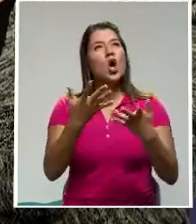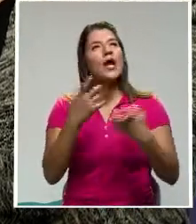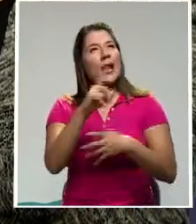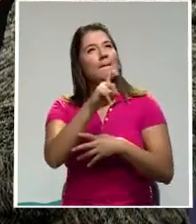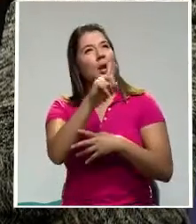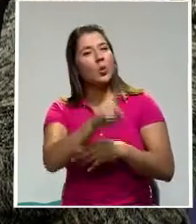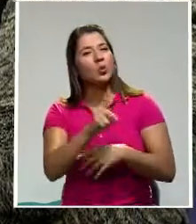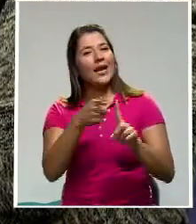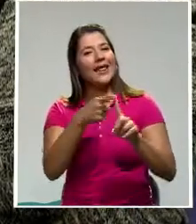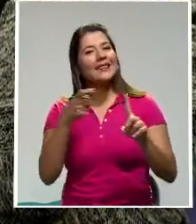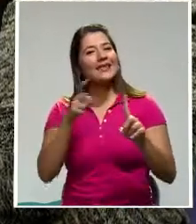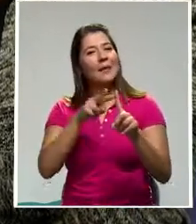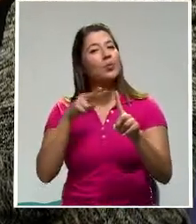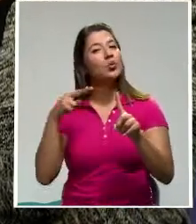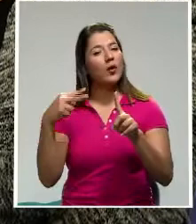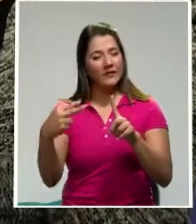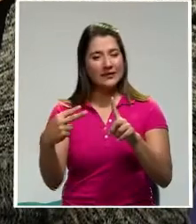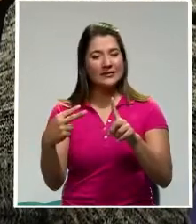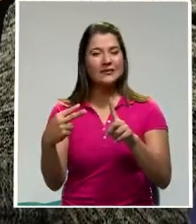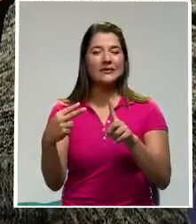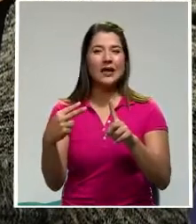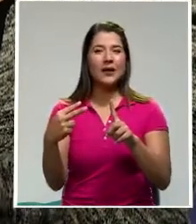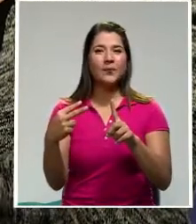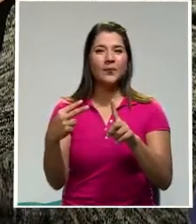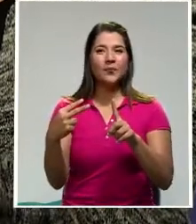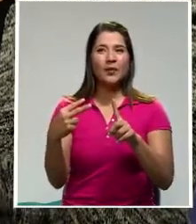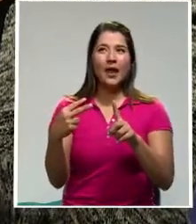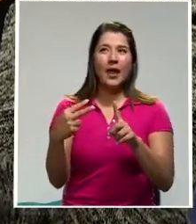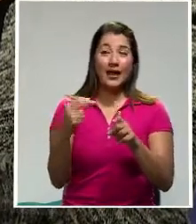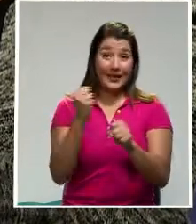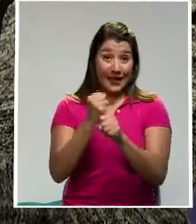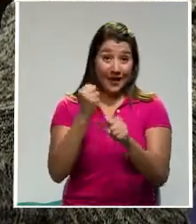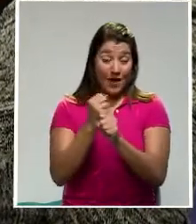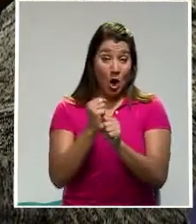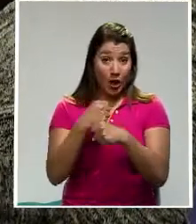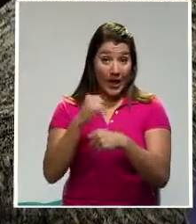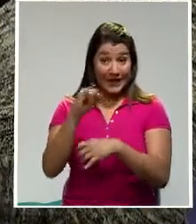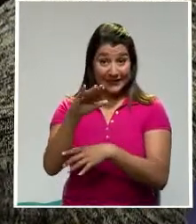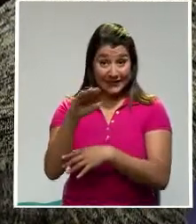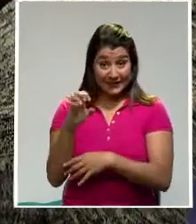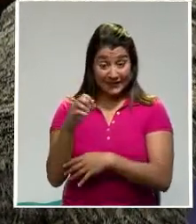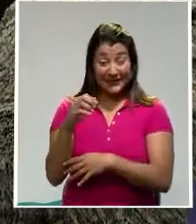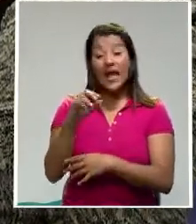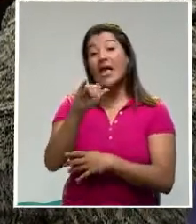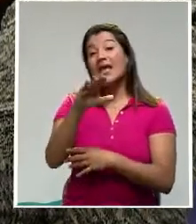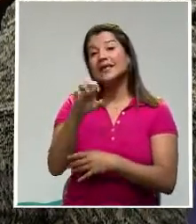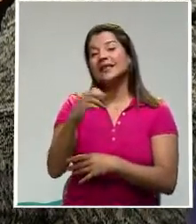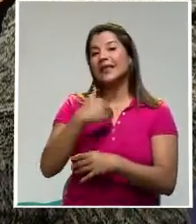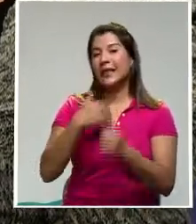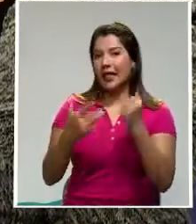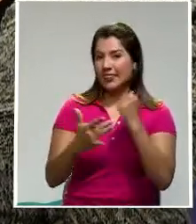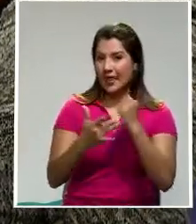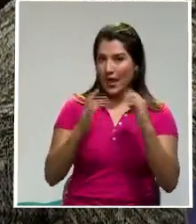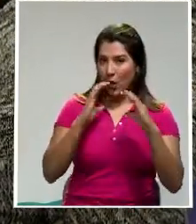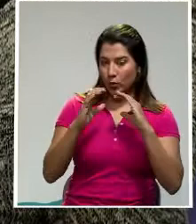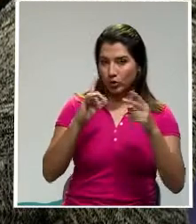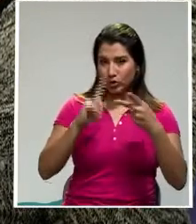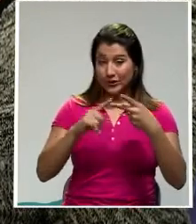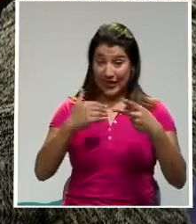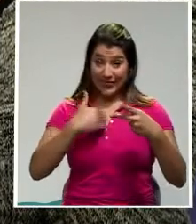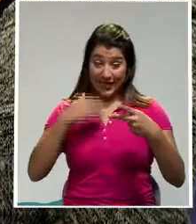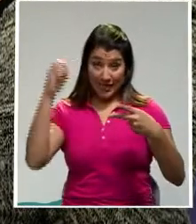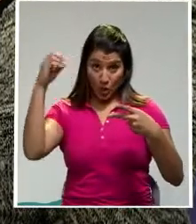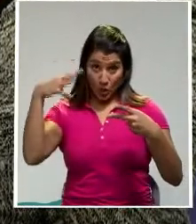de vista de la operación del ICE, el ICE tiene telecomunicaciones y